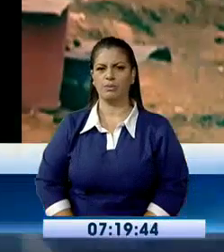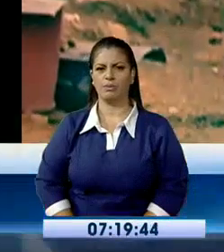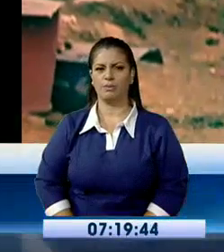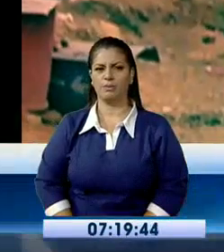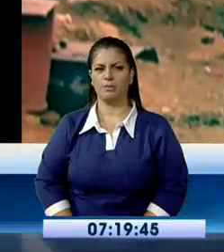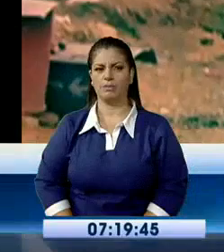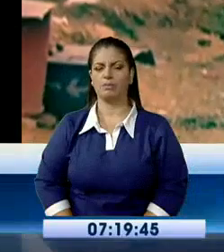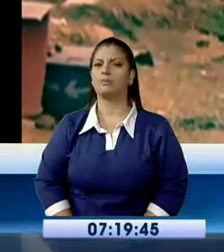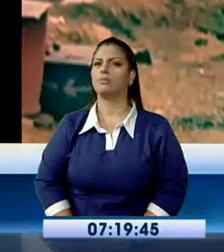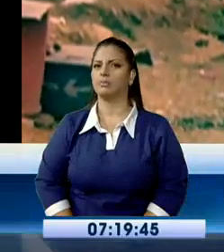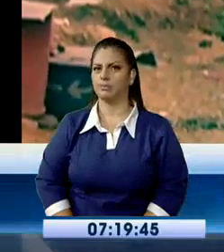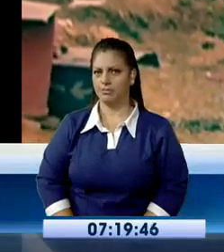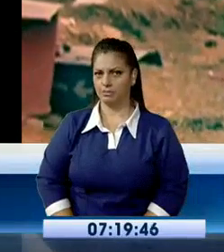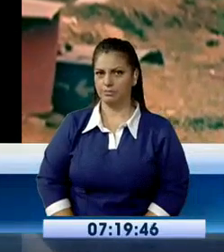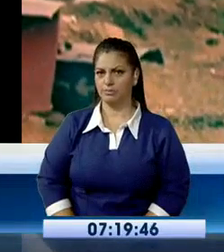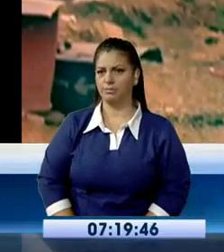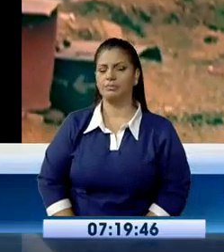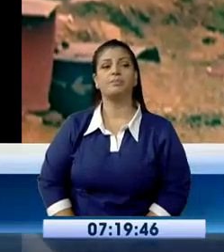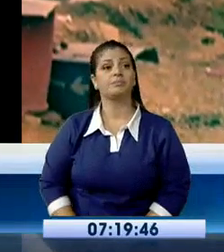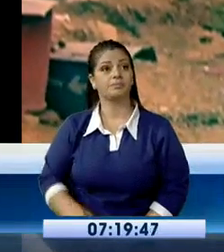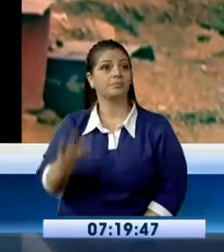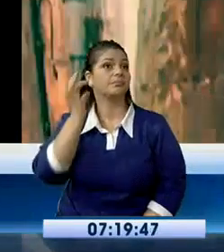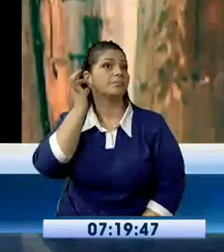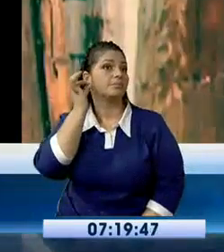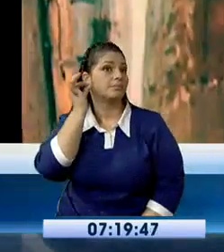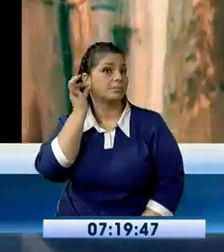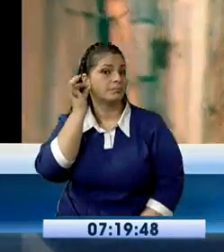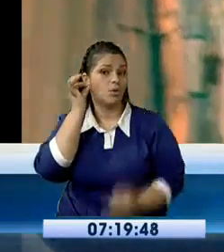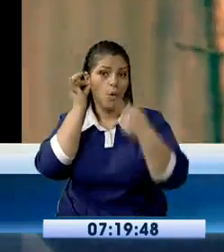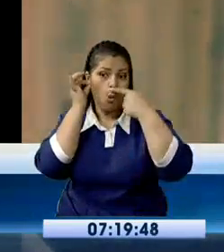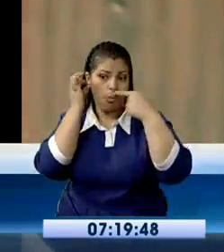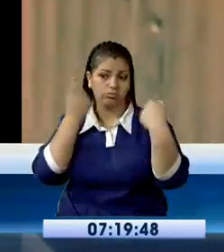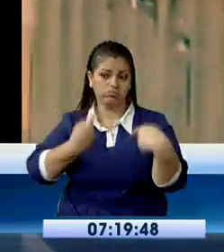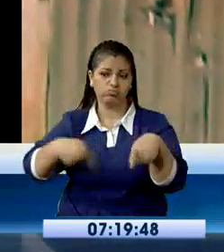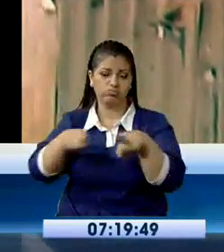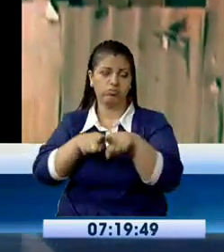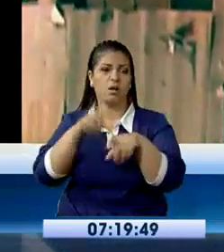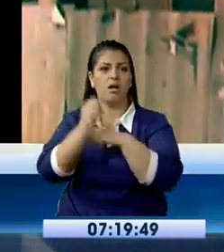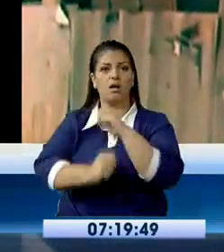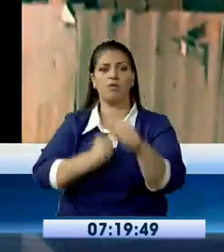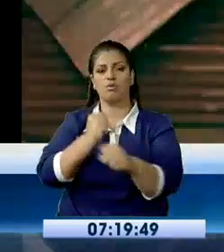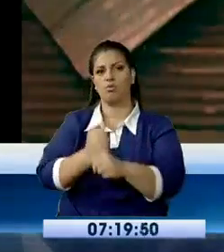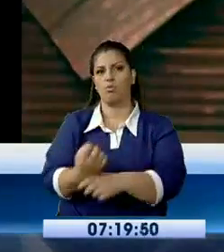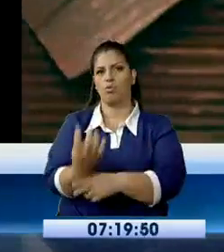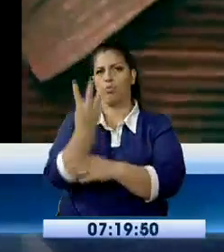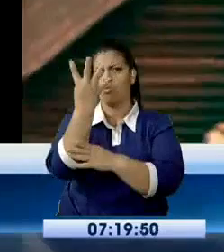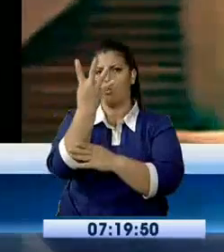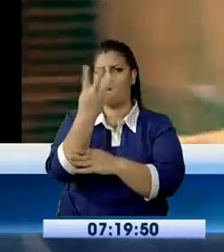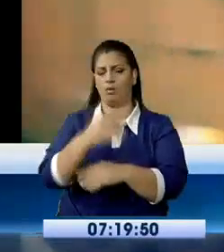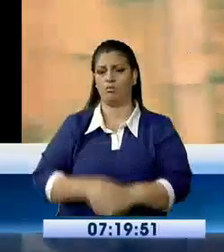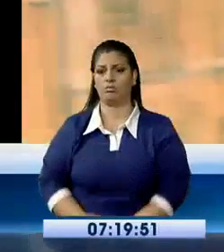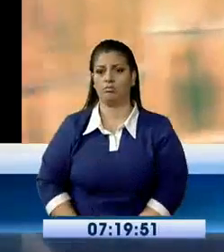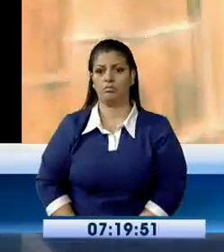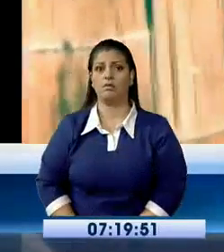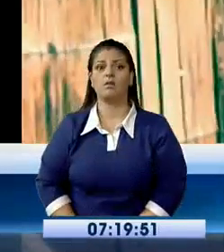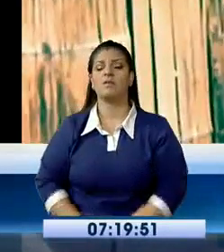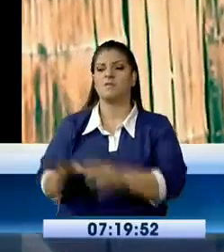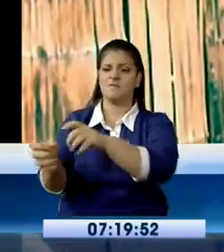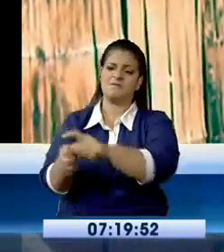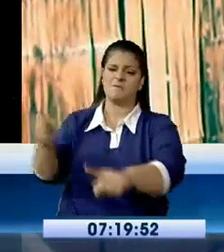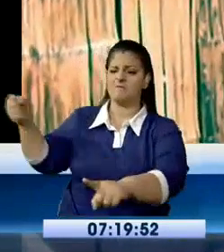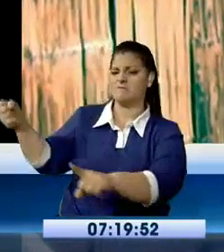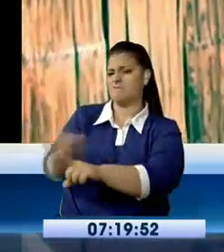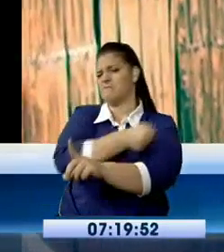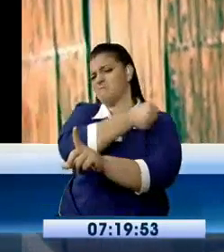víctima y su agresor tenían 4 años viviendo juntos, tiempo que según familiares y amigos, ella fue el centro de varios tipos de maltratos, por